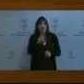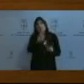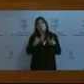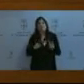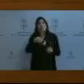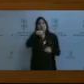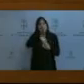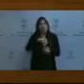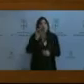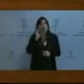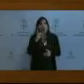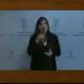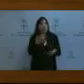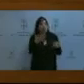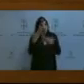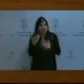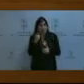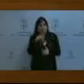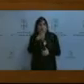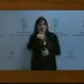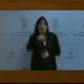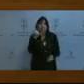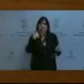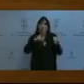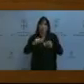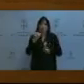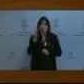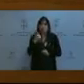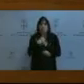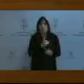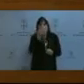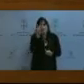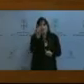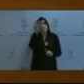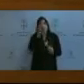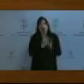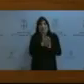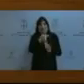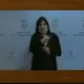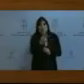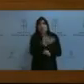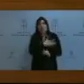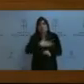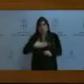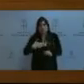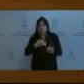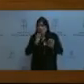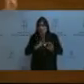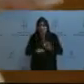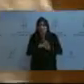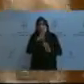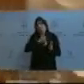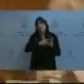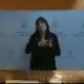predisposición que espero y deseo sigan teniendo para futuros proyectos que vengan a la Cámara. Gracias, señor presidente.